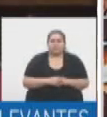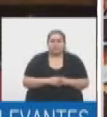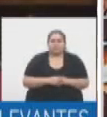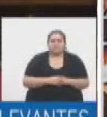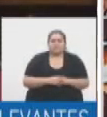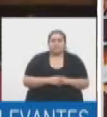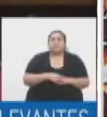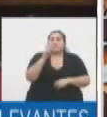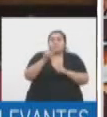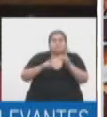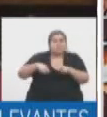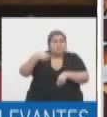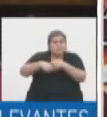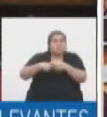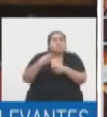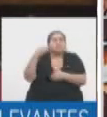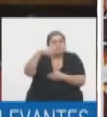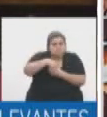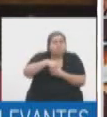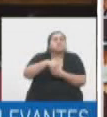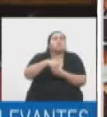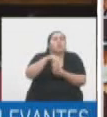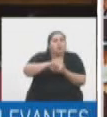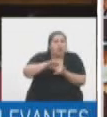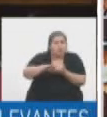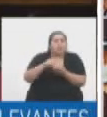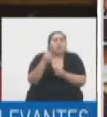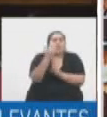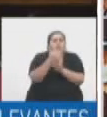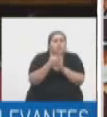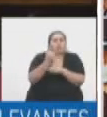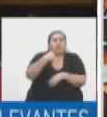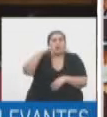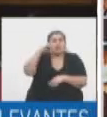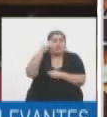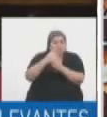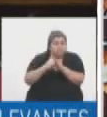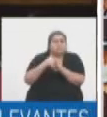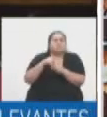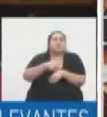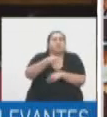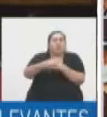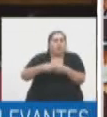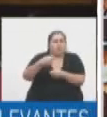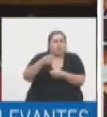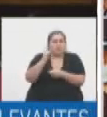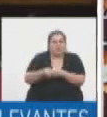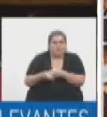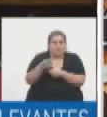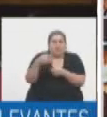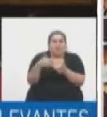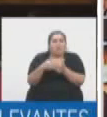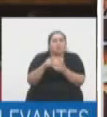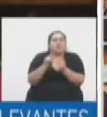a la cámara de diputados para su revisión así es y y diputados se vota y se aprueba tal cual está si no se